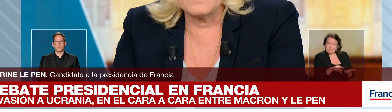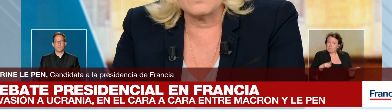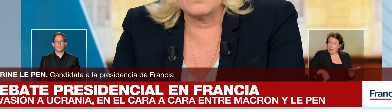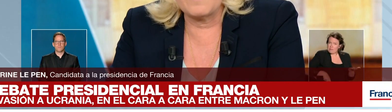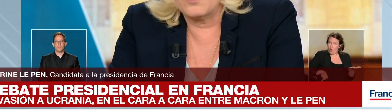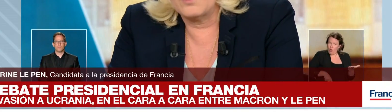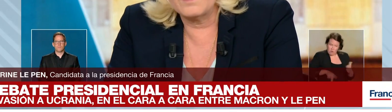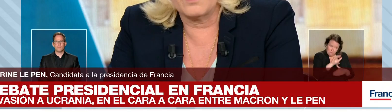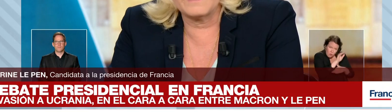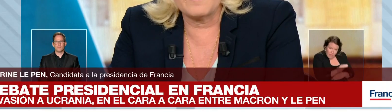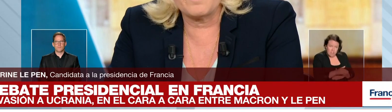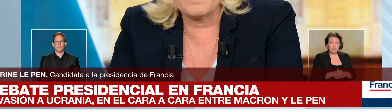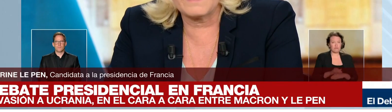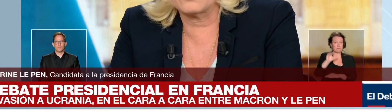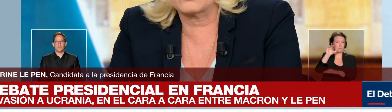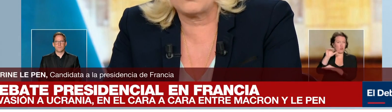Perpignan.